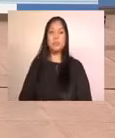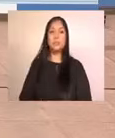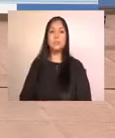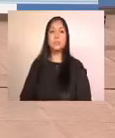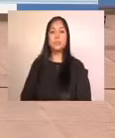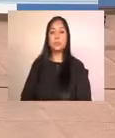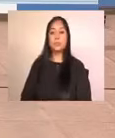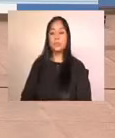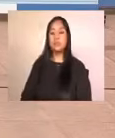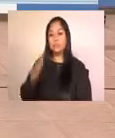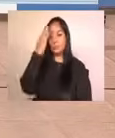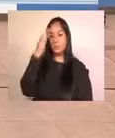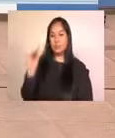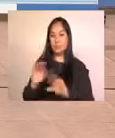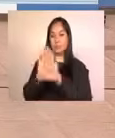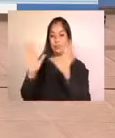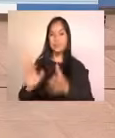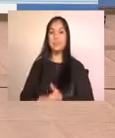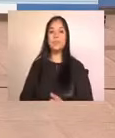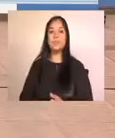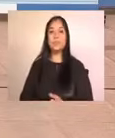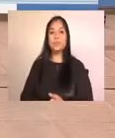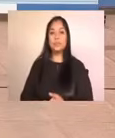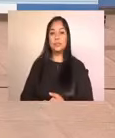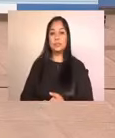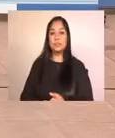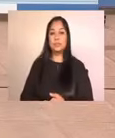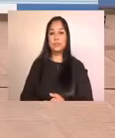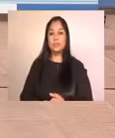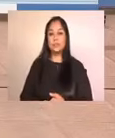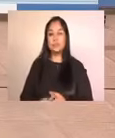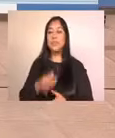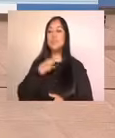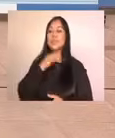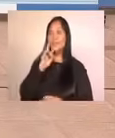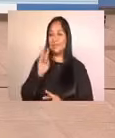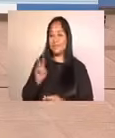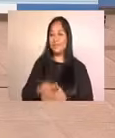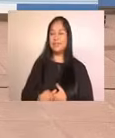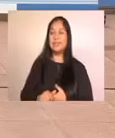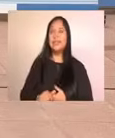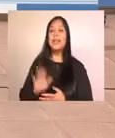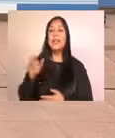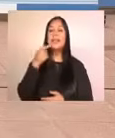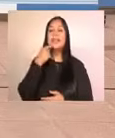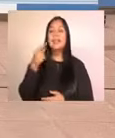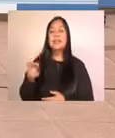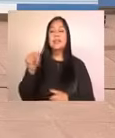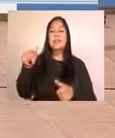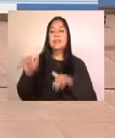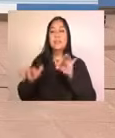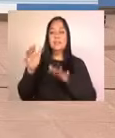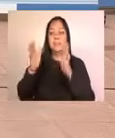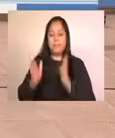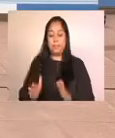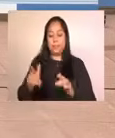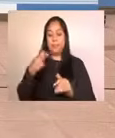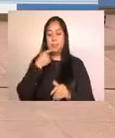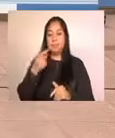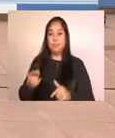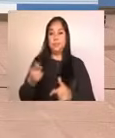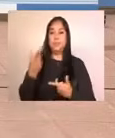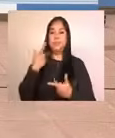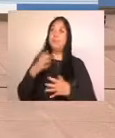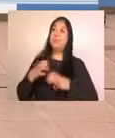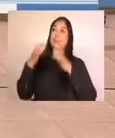Señor secretario, muy buenos días. ¿Qué tal? Buenos días, buenos Sofía. Días, secretario. Qué gusto verla. Gracias. Secretario, de Torre de Tribunales